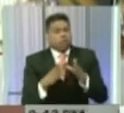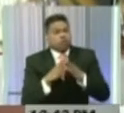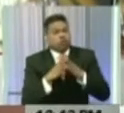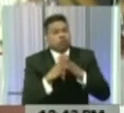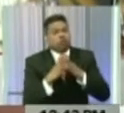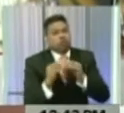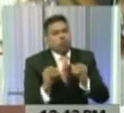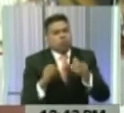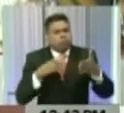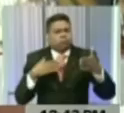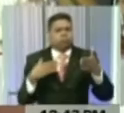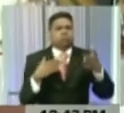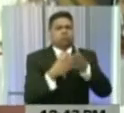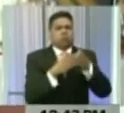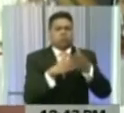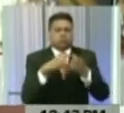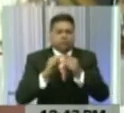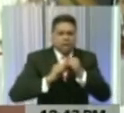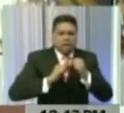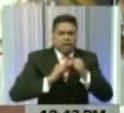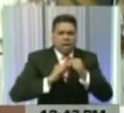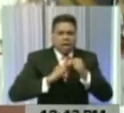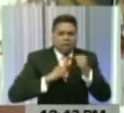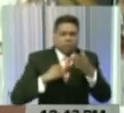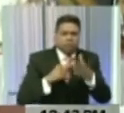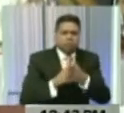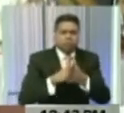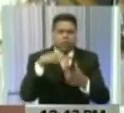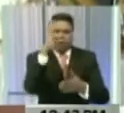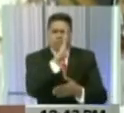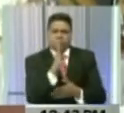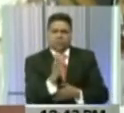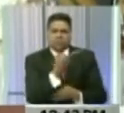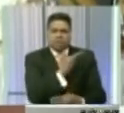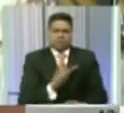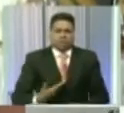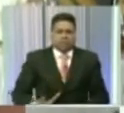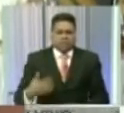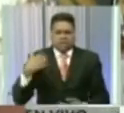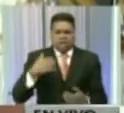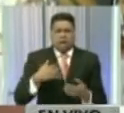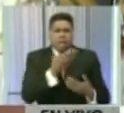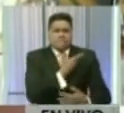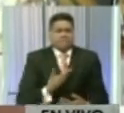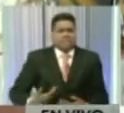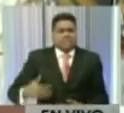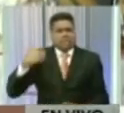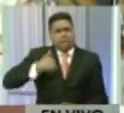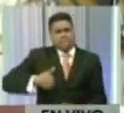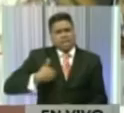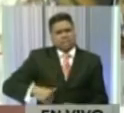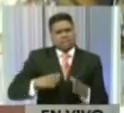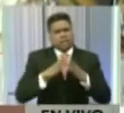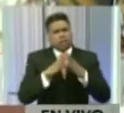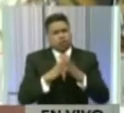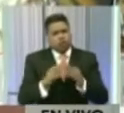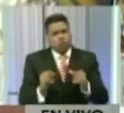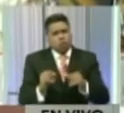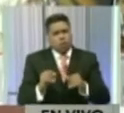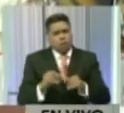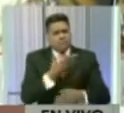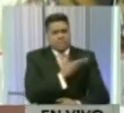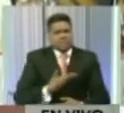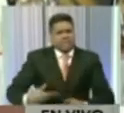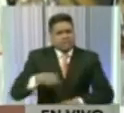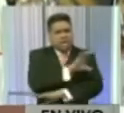movimiento de emancipación. Y los ataques a Dilma, y los ataques a Cristina, y los ataques a Evo, y a Correa. Ya van a